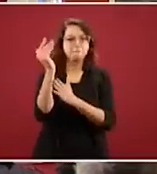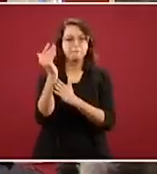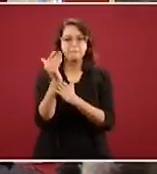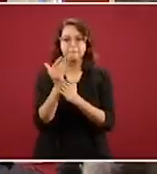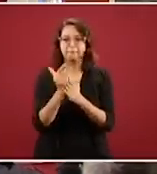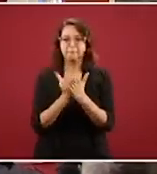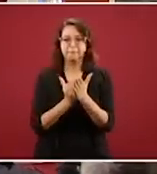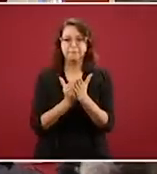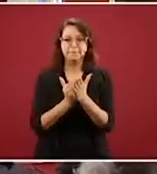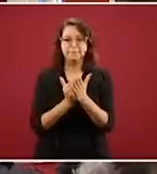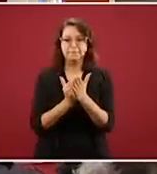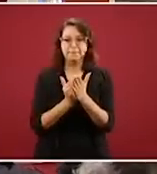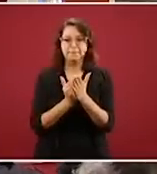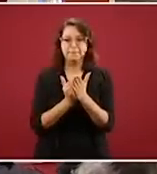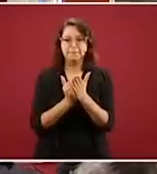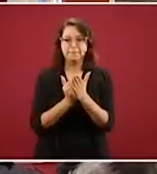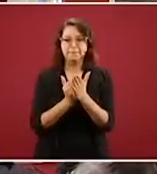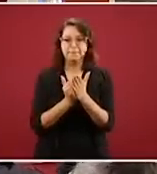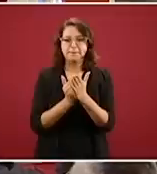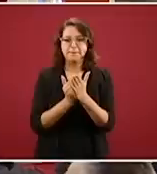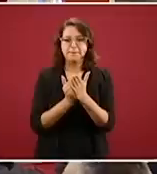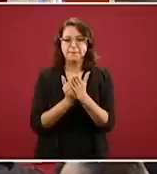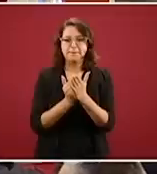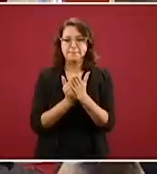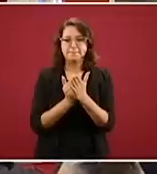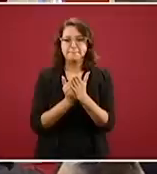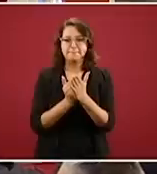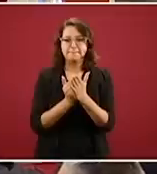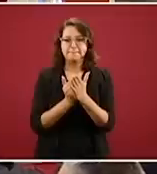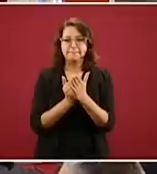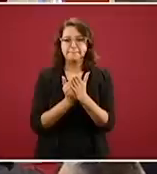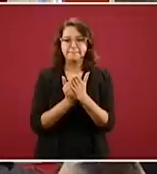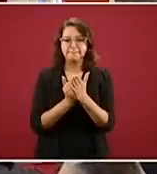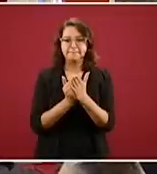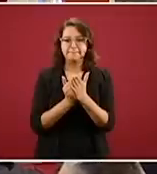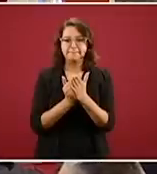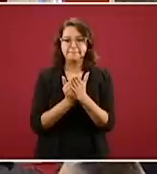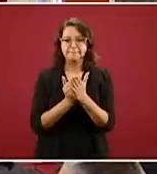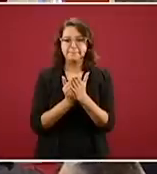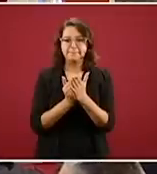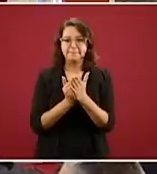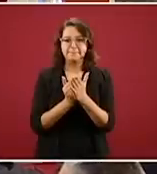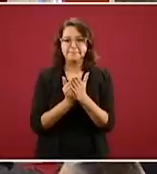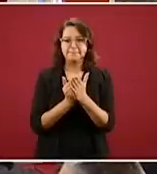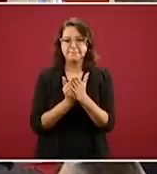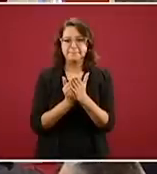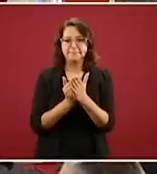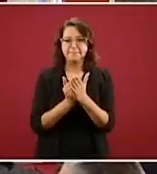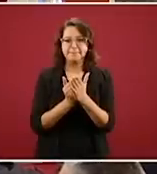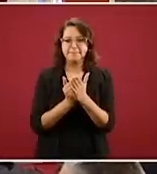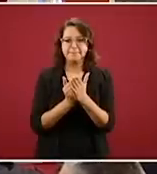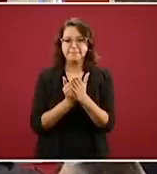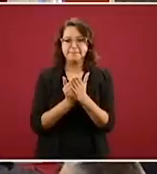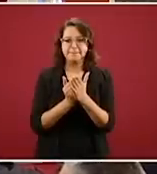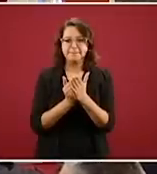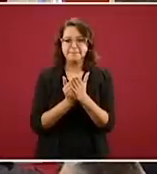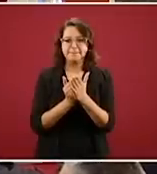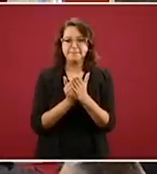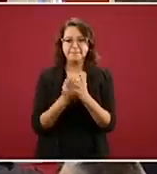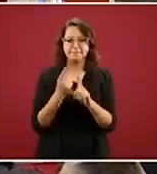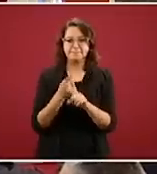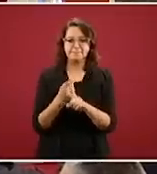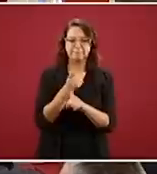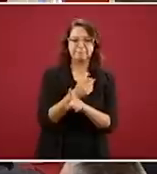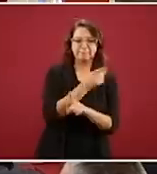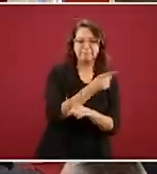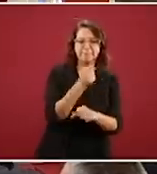El crecimiento es menor, aquí está, el crecimiento es menor que en los